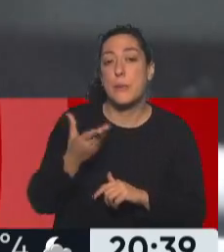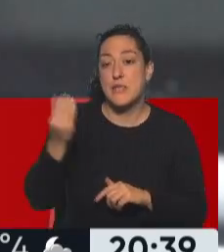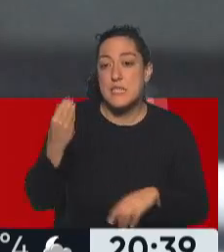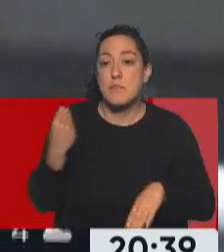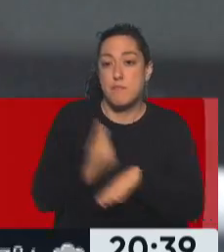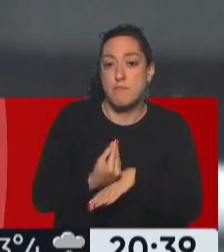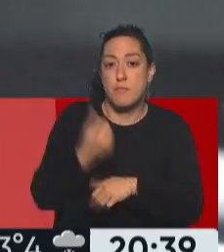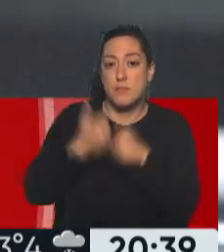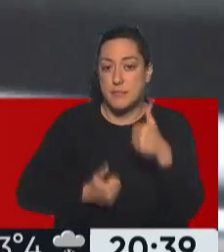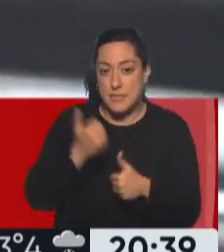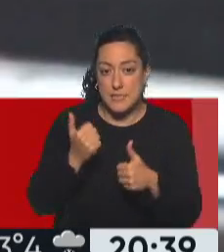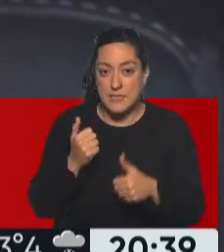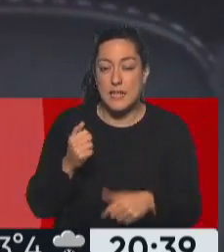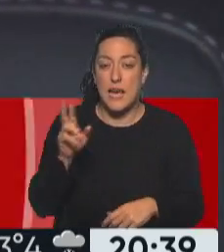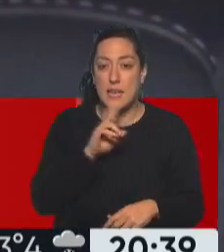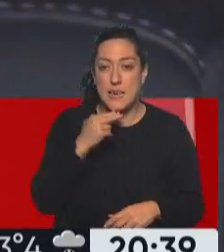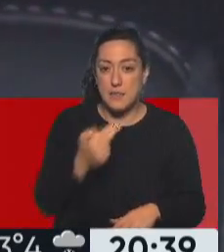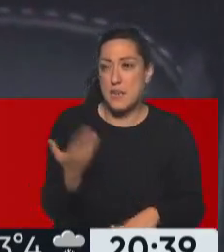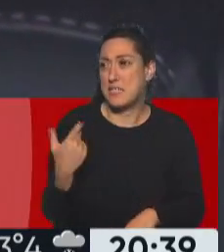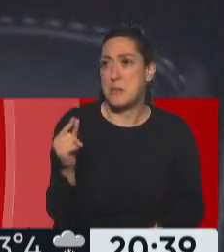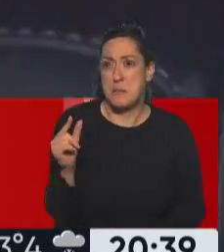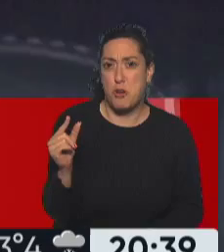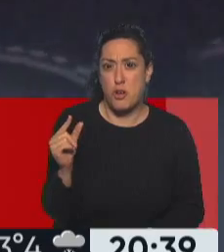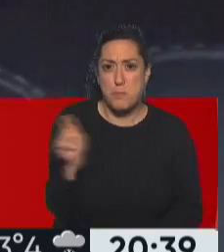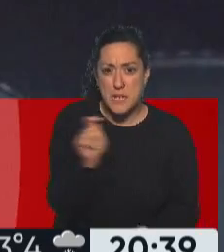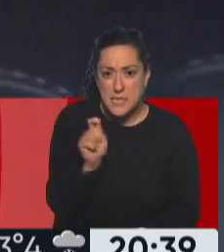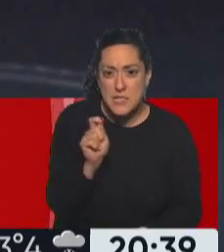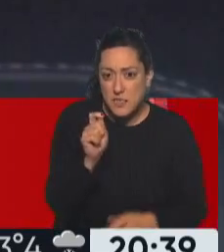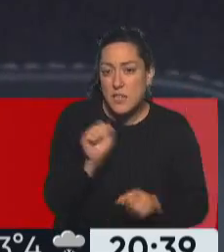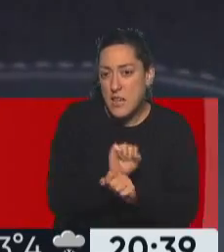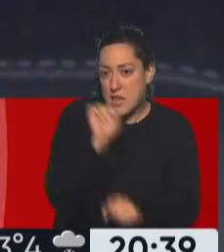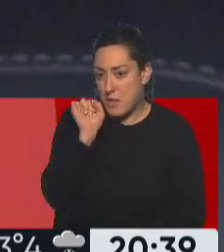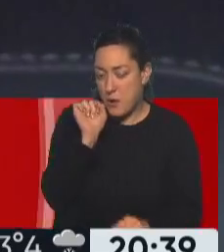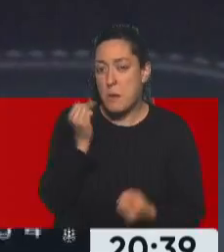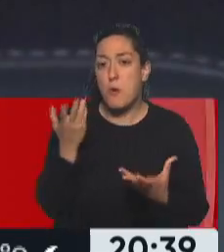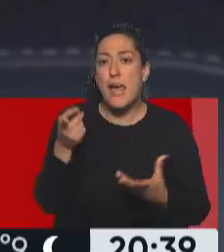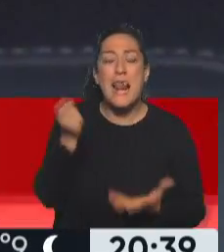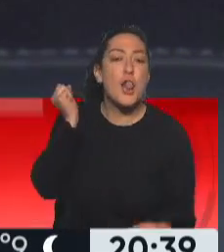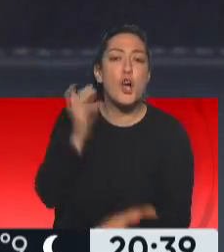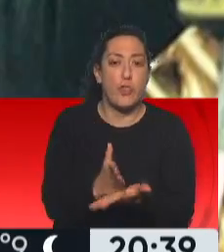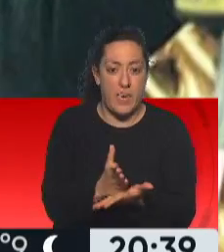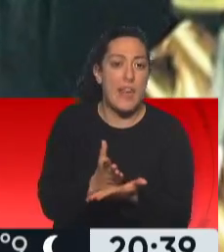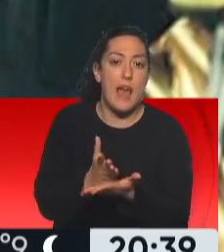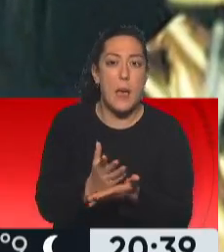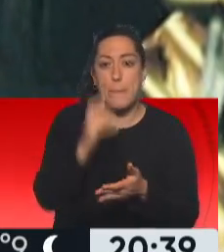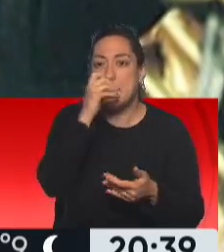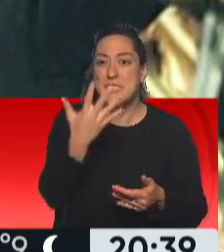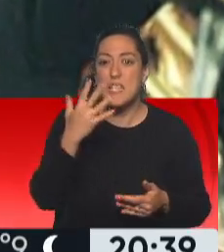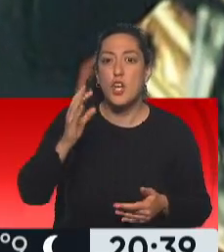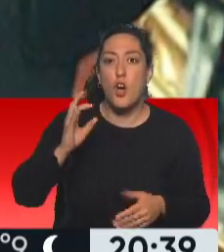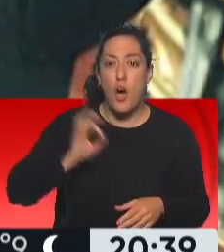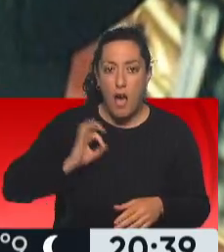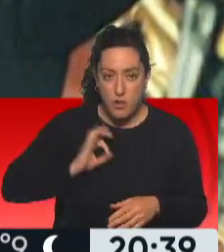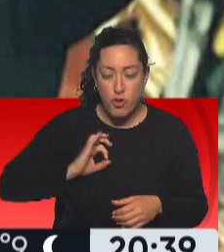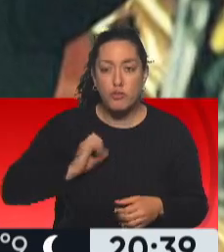recordemos también que el padre había salido hace apenas unos meses de la cárcel, donde cumplía una condena a 25 años